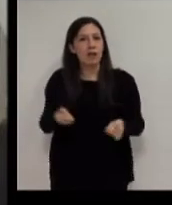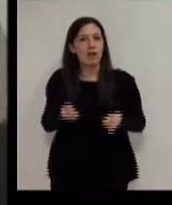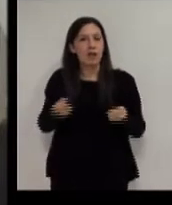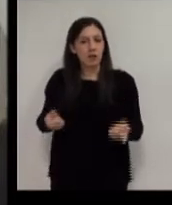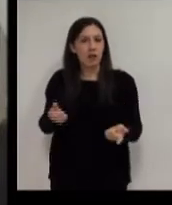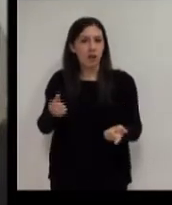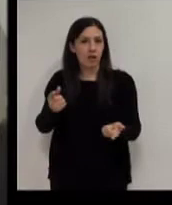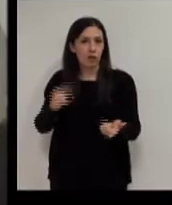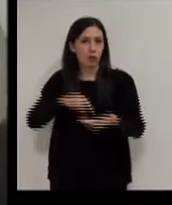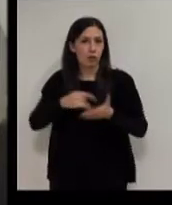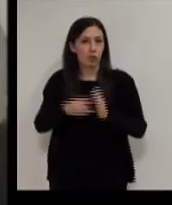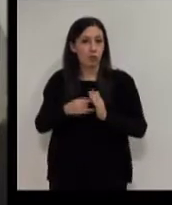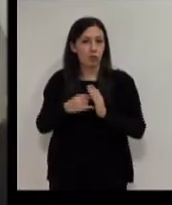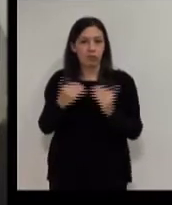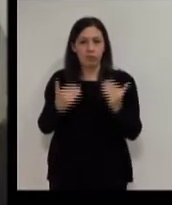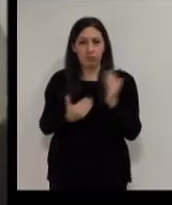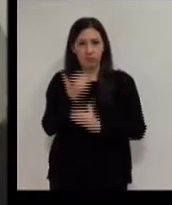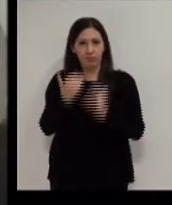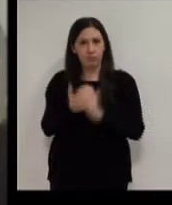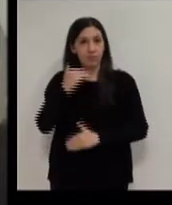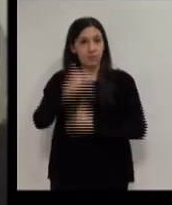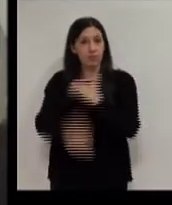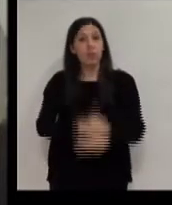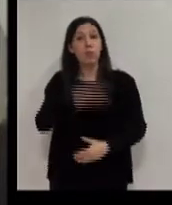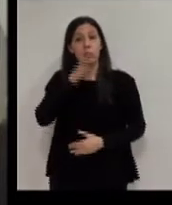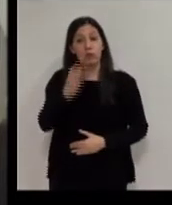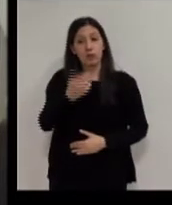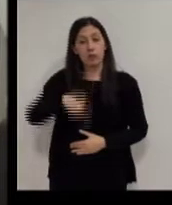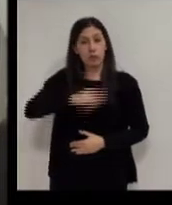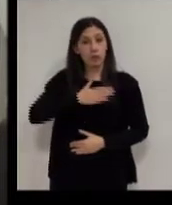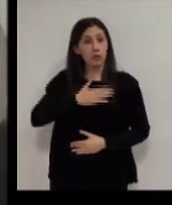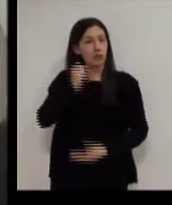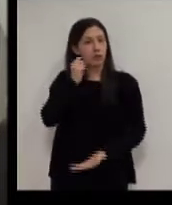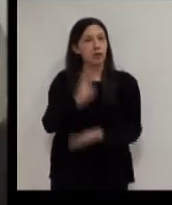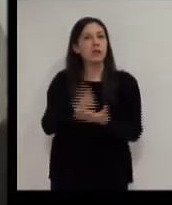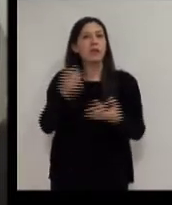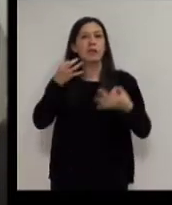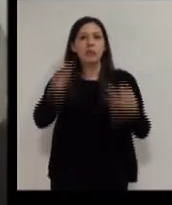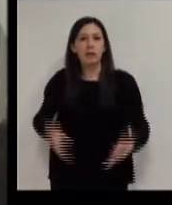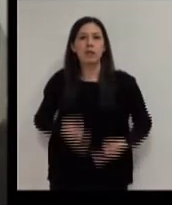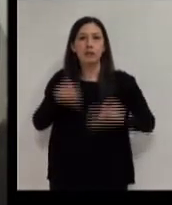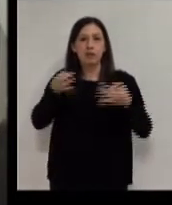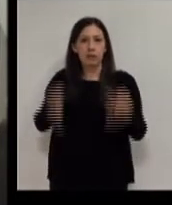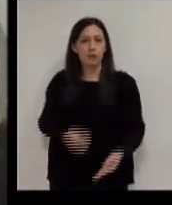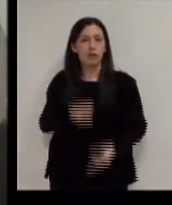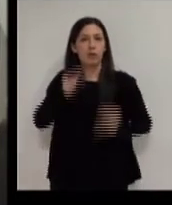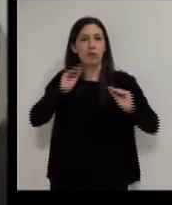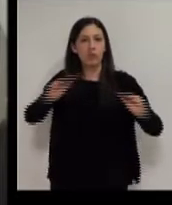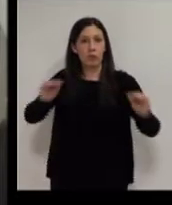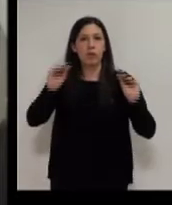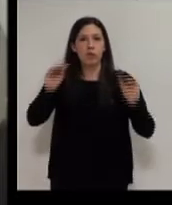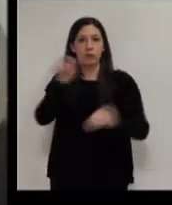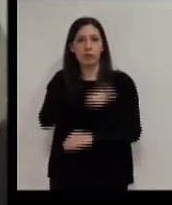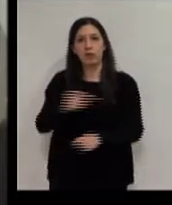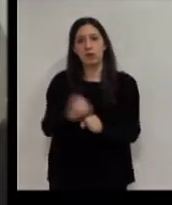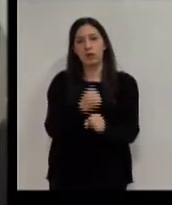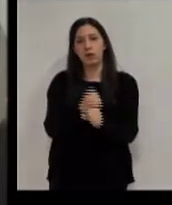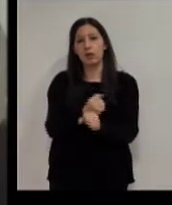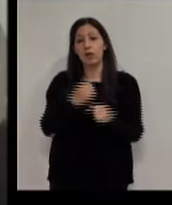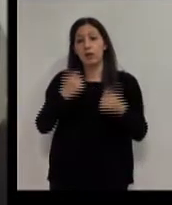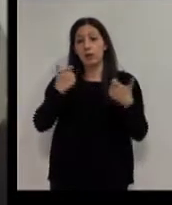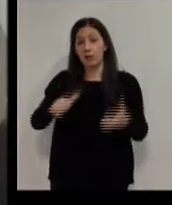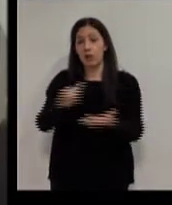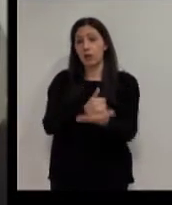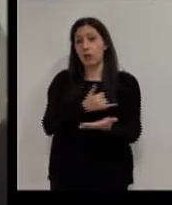papeleta en el día a día. Y por ello nosotros hemos apostado desde siempre por la formación de nuestro personal, y en los módulos de